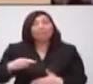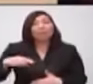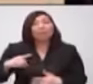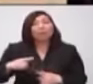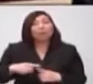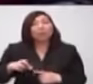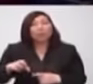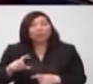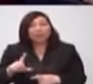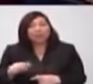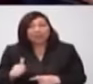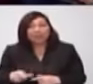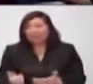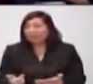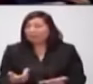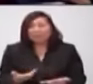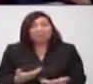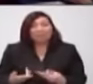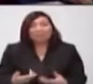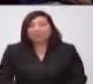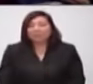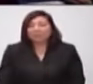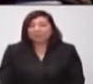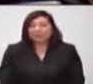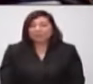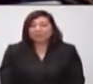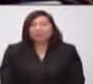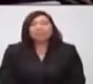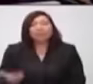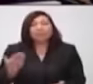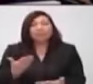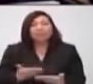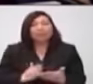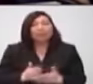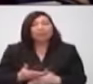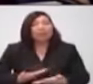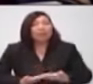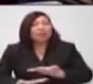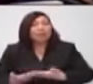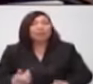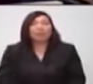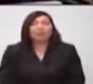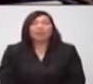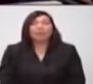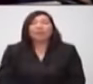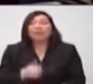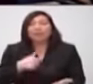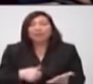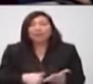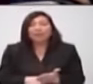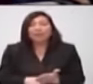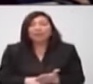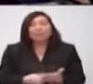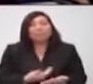tenía que ejecutarse, lo cual era un despropósito. Se consiguió a través de las negociaciones que las cartas fianzas